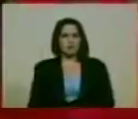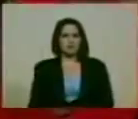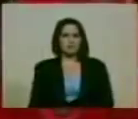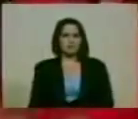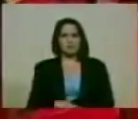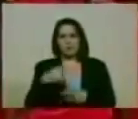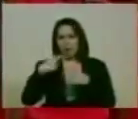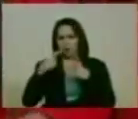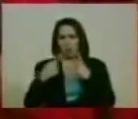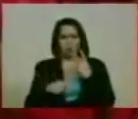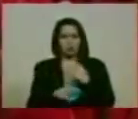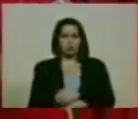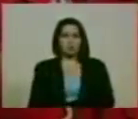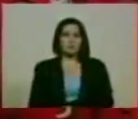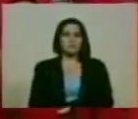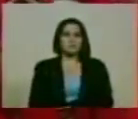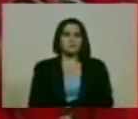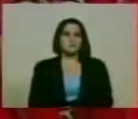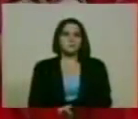etcétera.